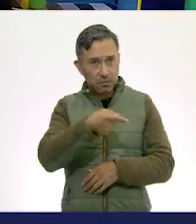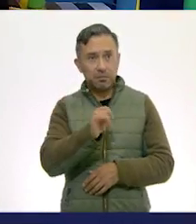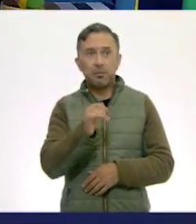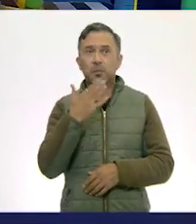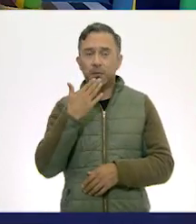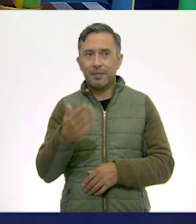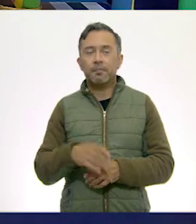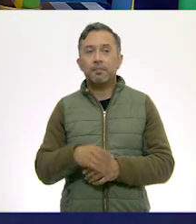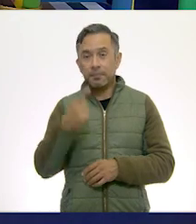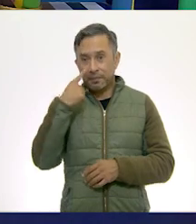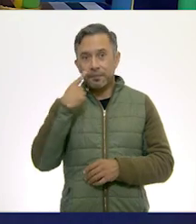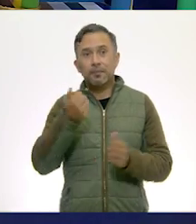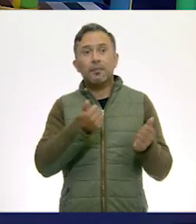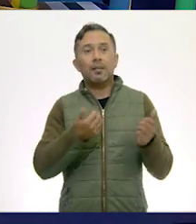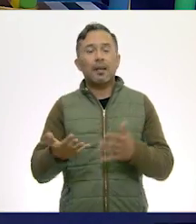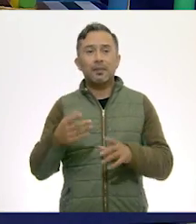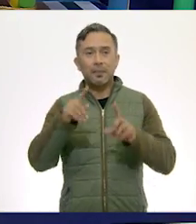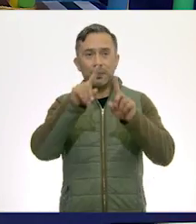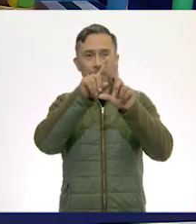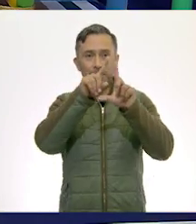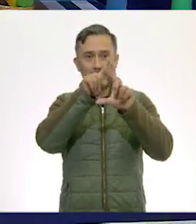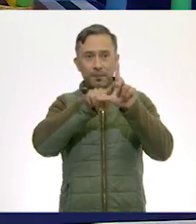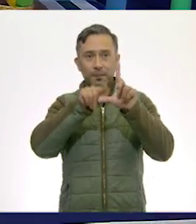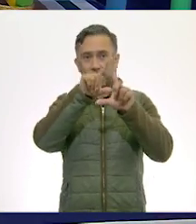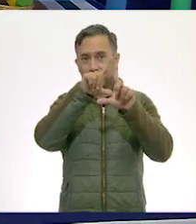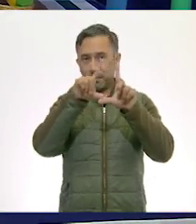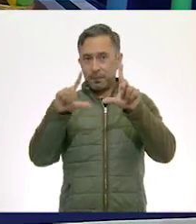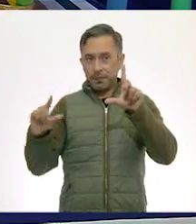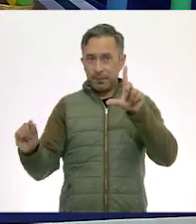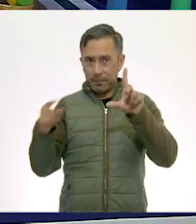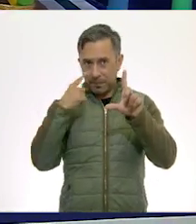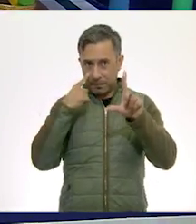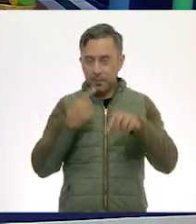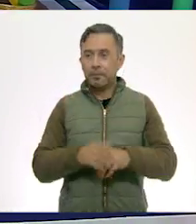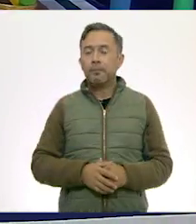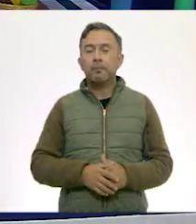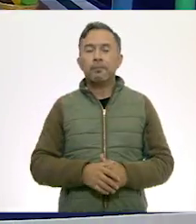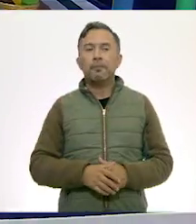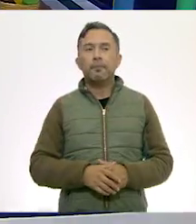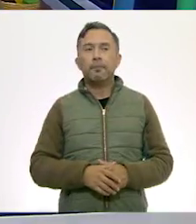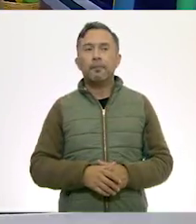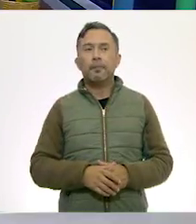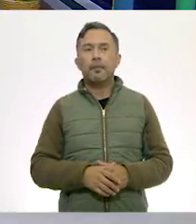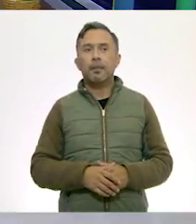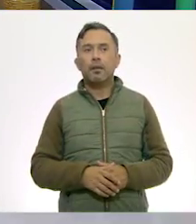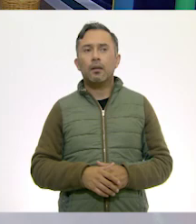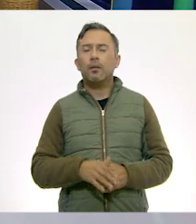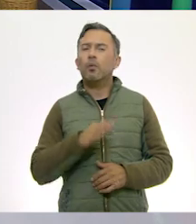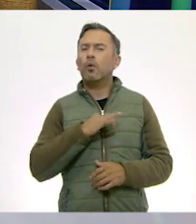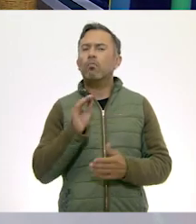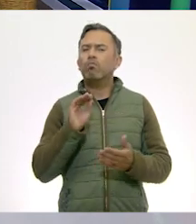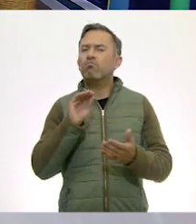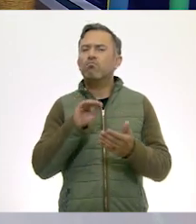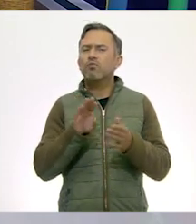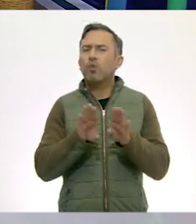esta escuadra también. A ver, vamos a ver. Claro. Esta, ¿cómo lo acomodaríamos?